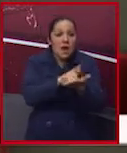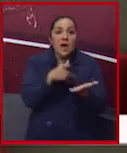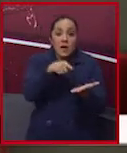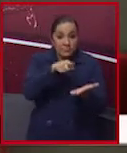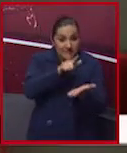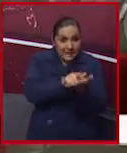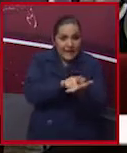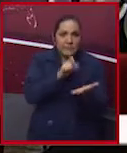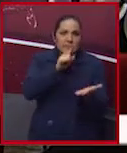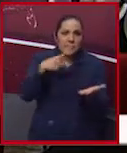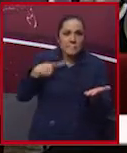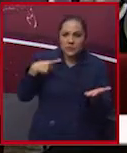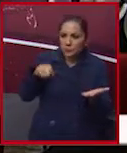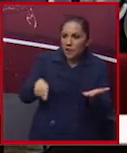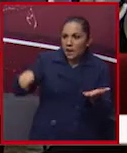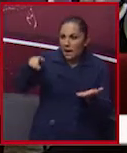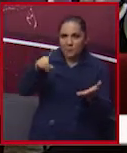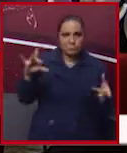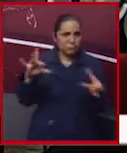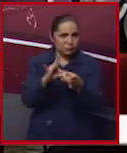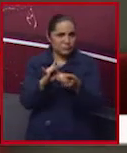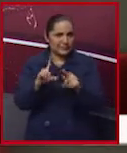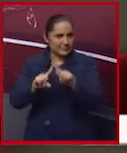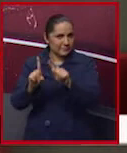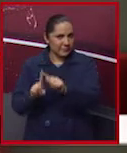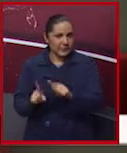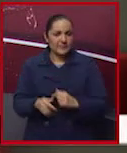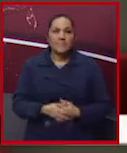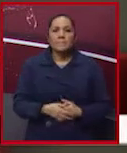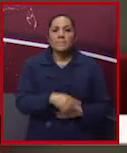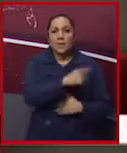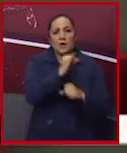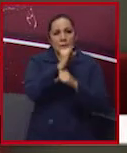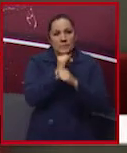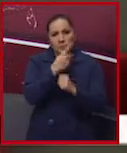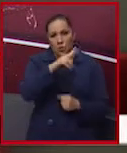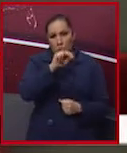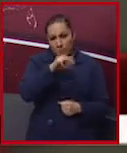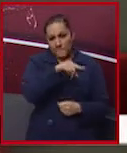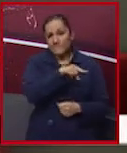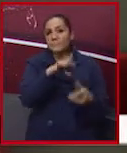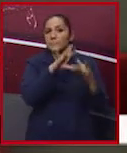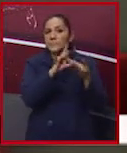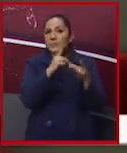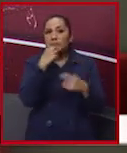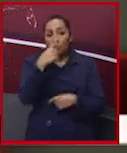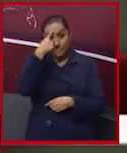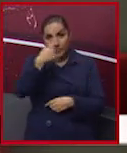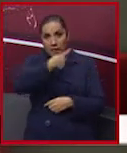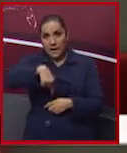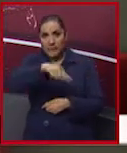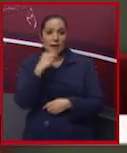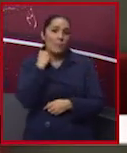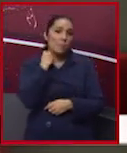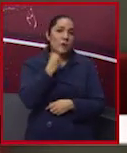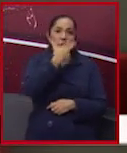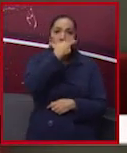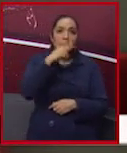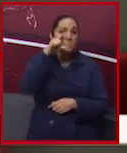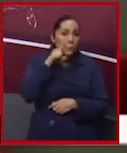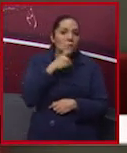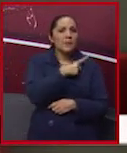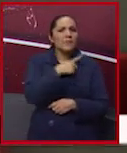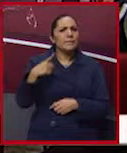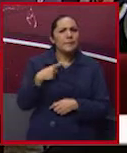personas. El investigador de la UNAM destacó la importancia que tiene para los abogados y abogadas la